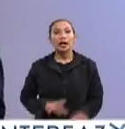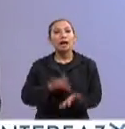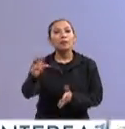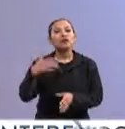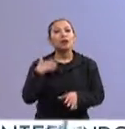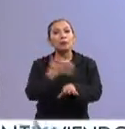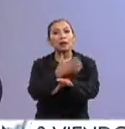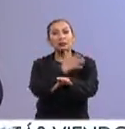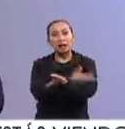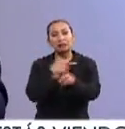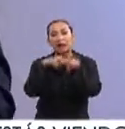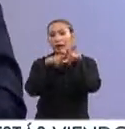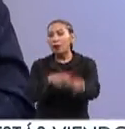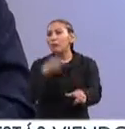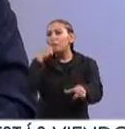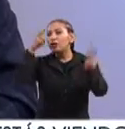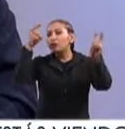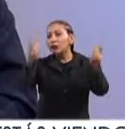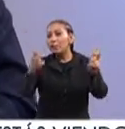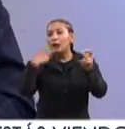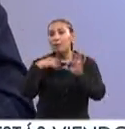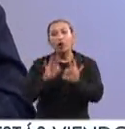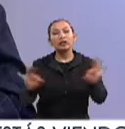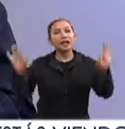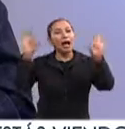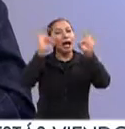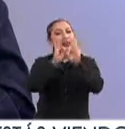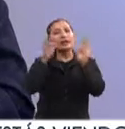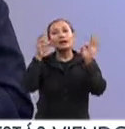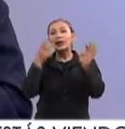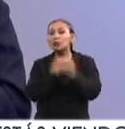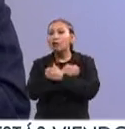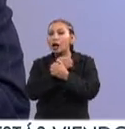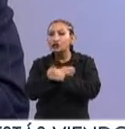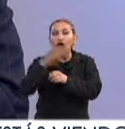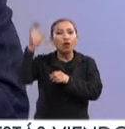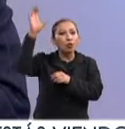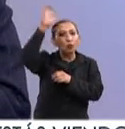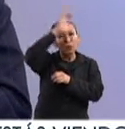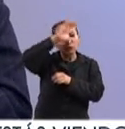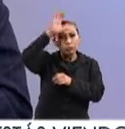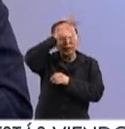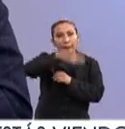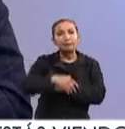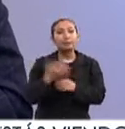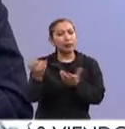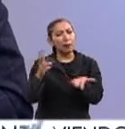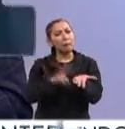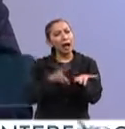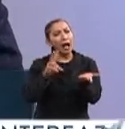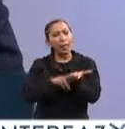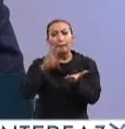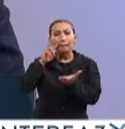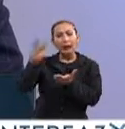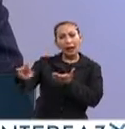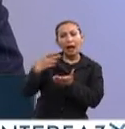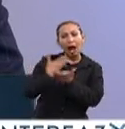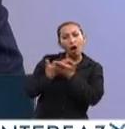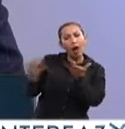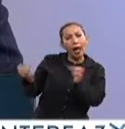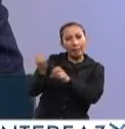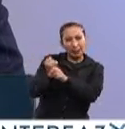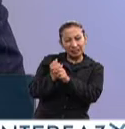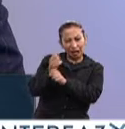Gracias por acompañarnos. Seguimos hablando de temas importantísimos en materia educativa, cultural. Y vale la pena ver la siguiente nota,